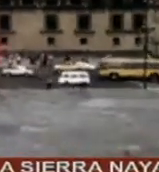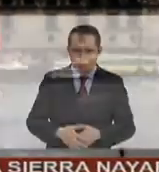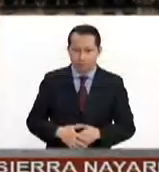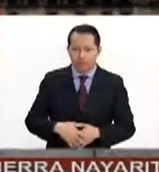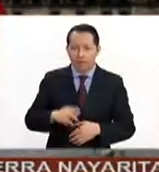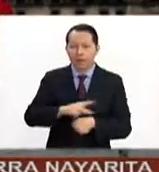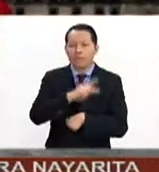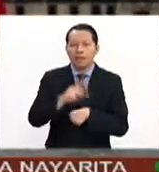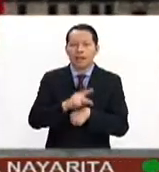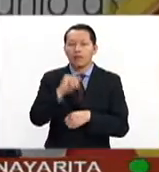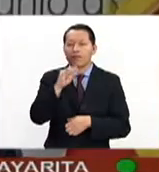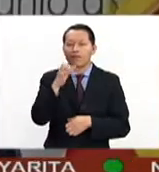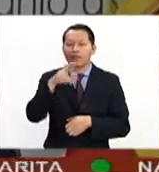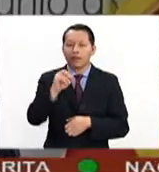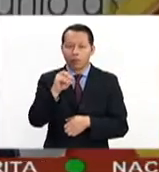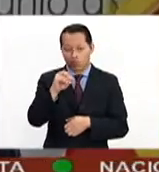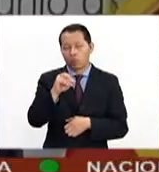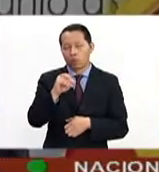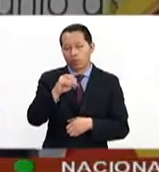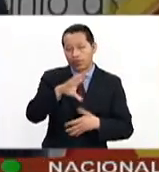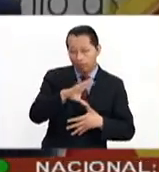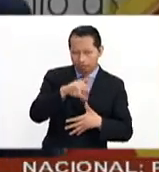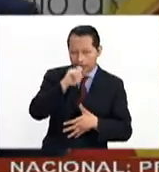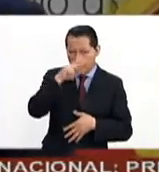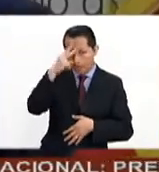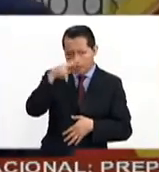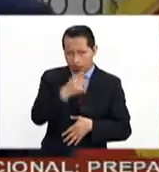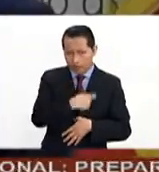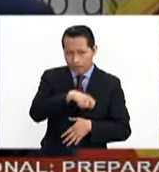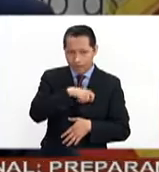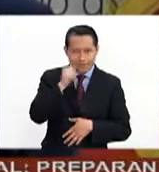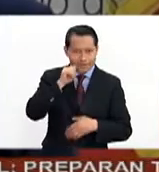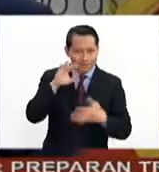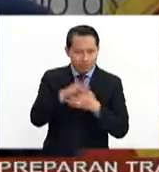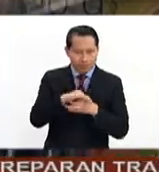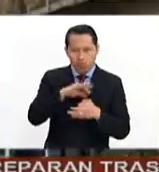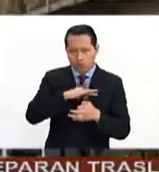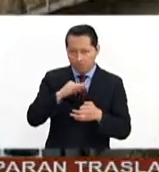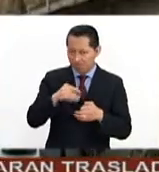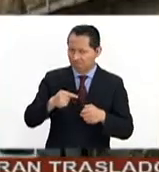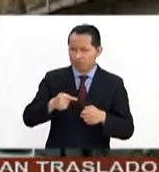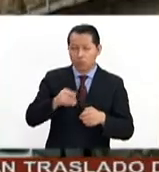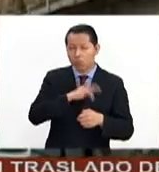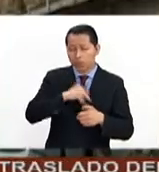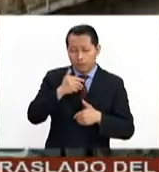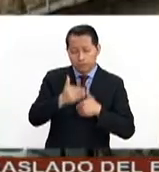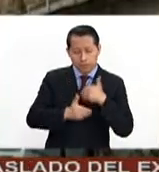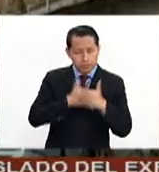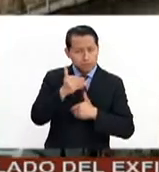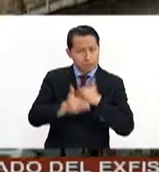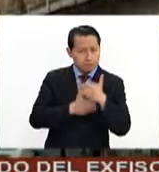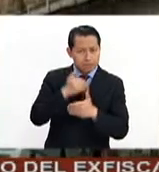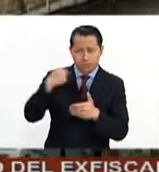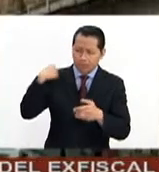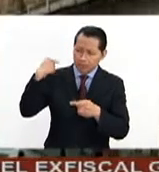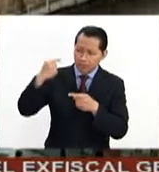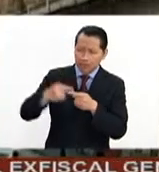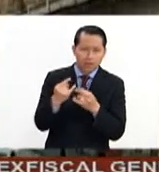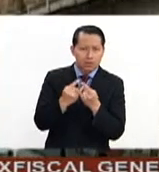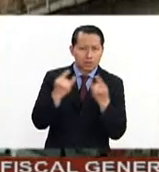Países iberoamericanos, México y España han sido aliados. Han crecido juntos en todos los ámbitos a lo largo de su